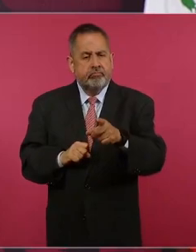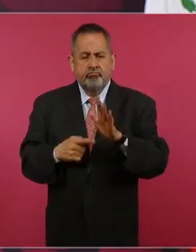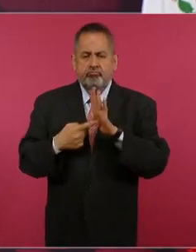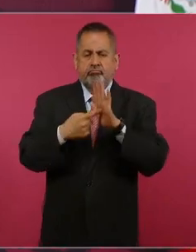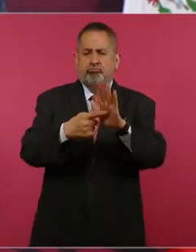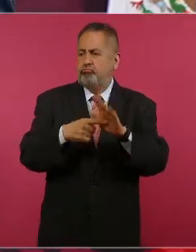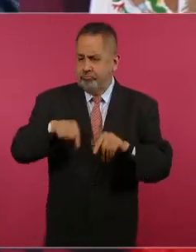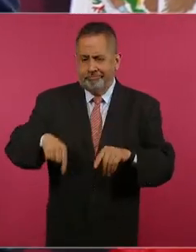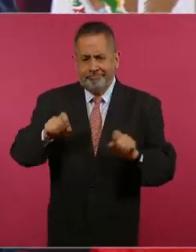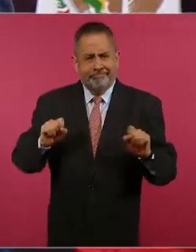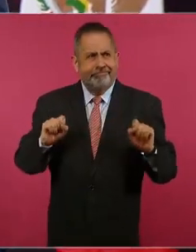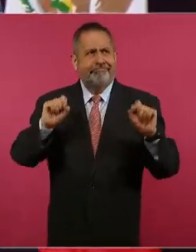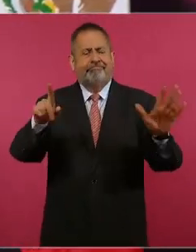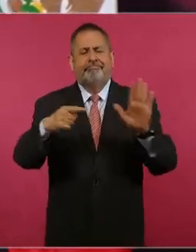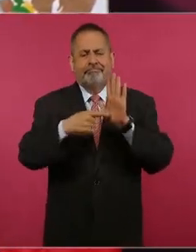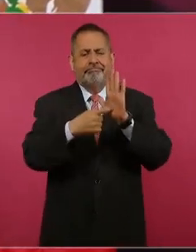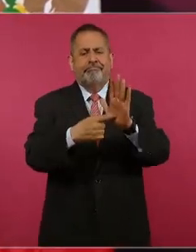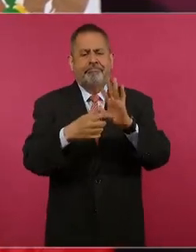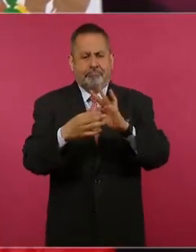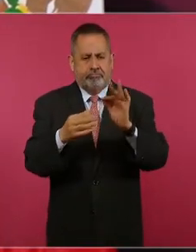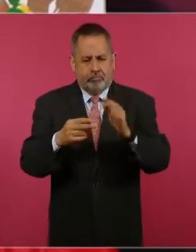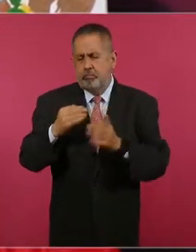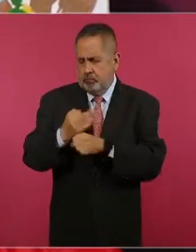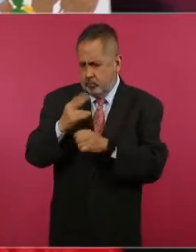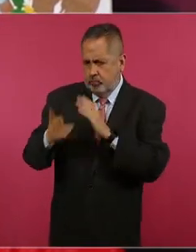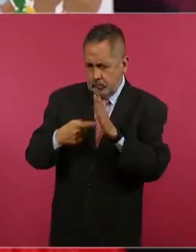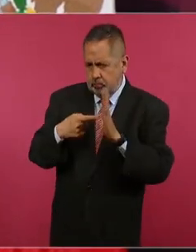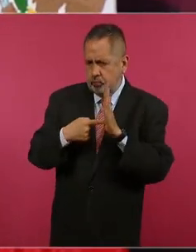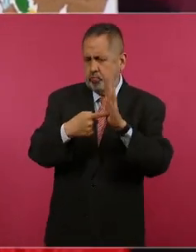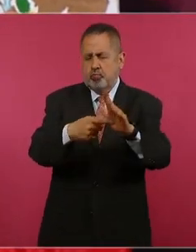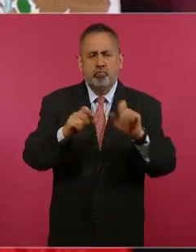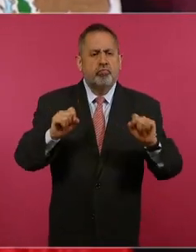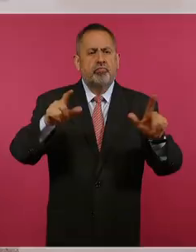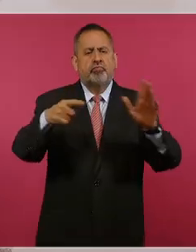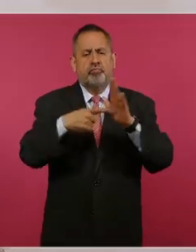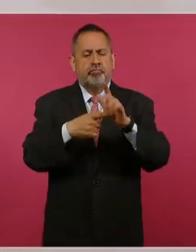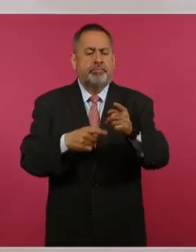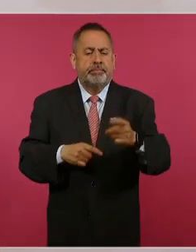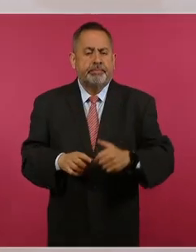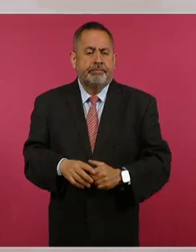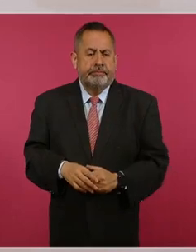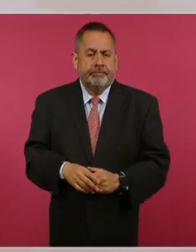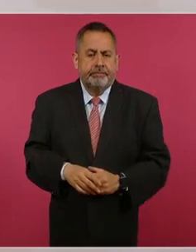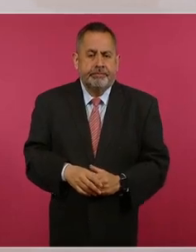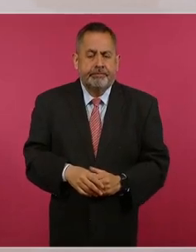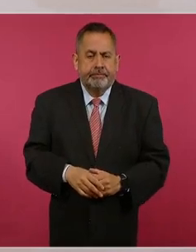mostraba yo aquí, y ahora lo voy a volver a hacer, de